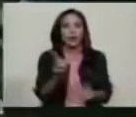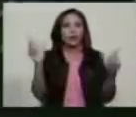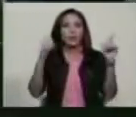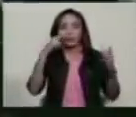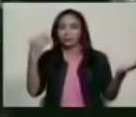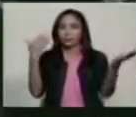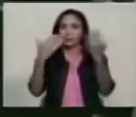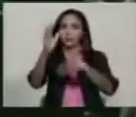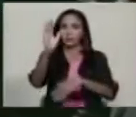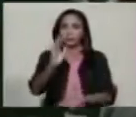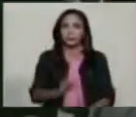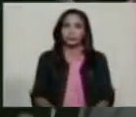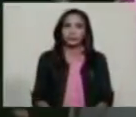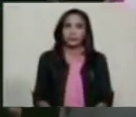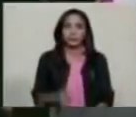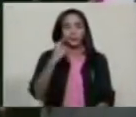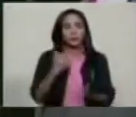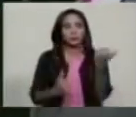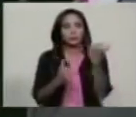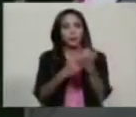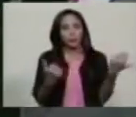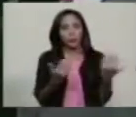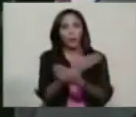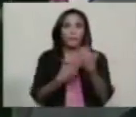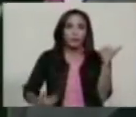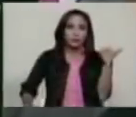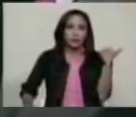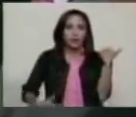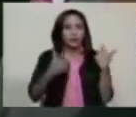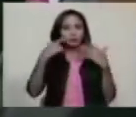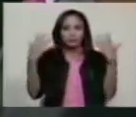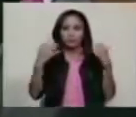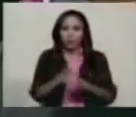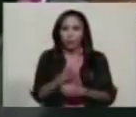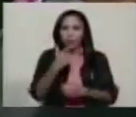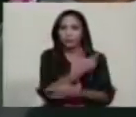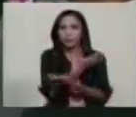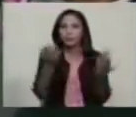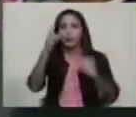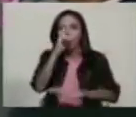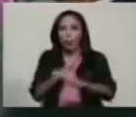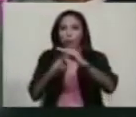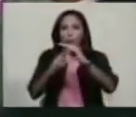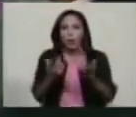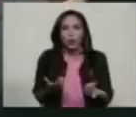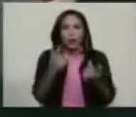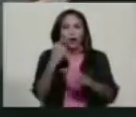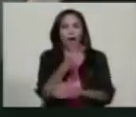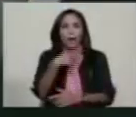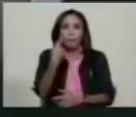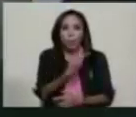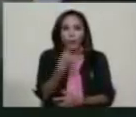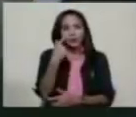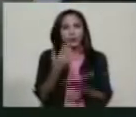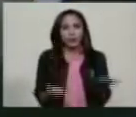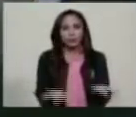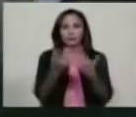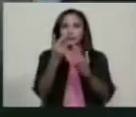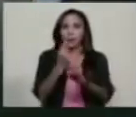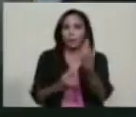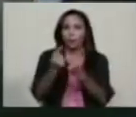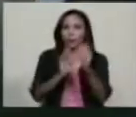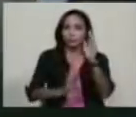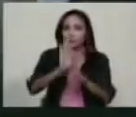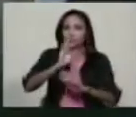vamos a dar. Cuento con eso, señor presidente, y tenga la plena seguridad que le iremos a honrar no solamente su política de reactivación de la